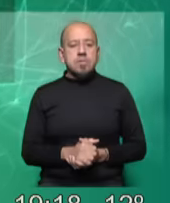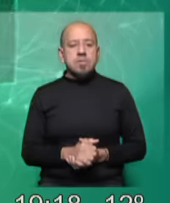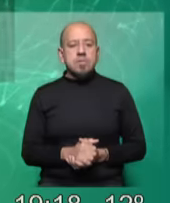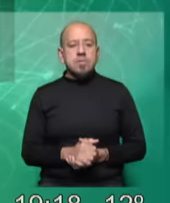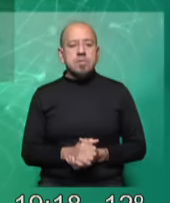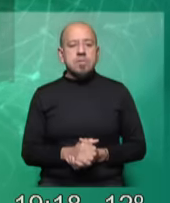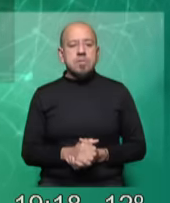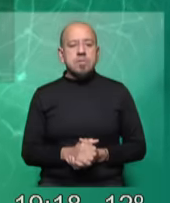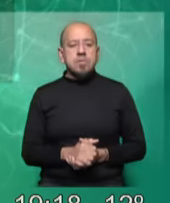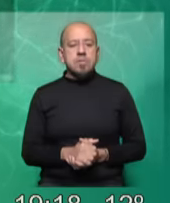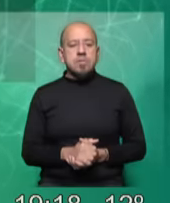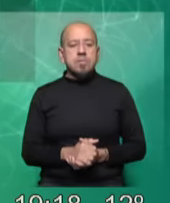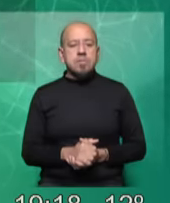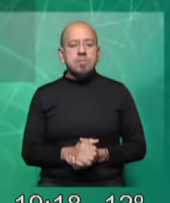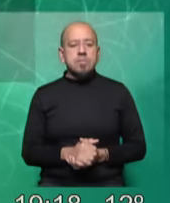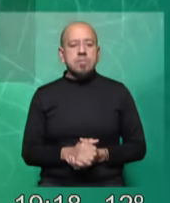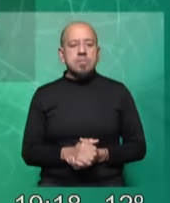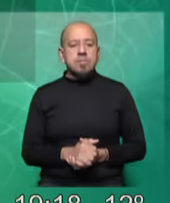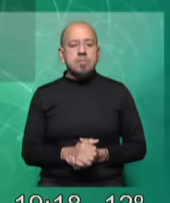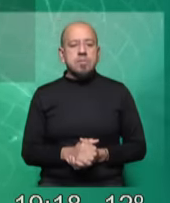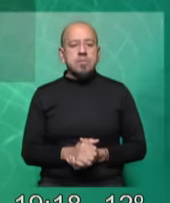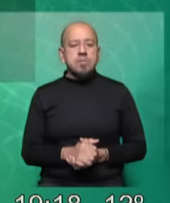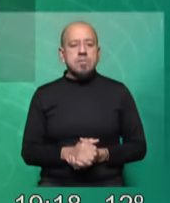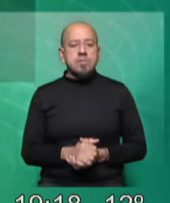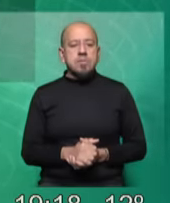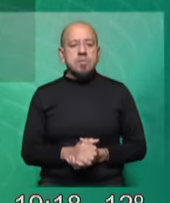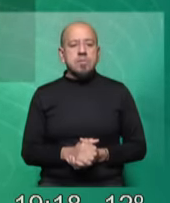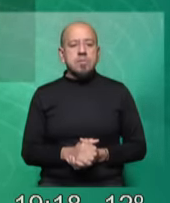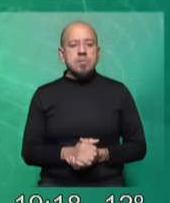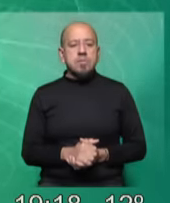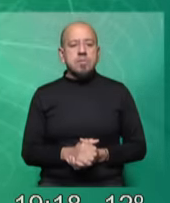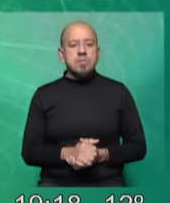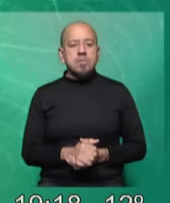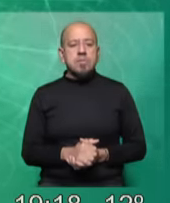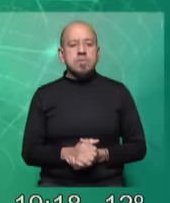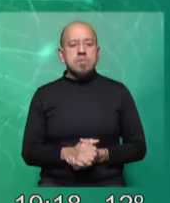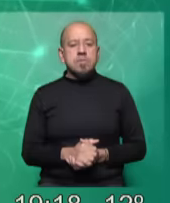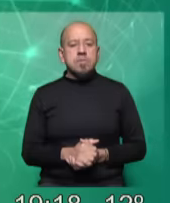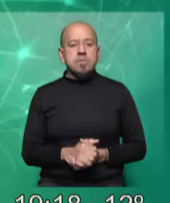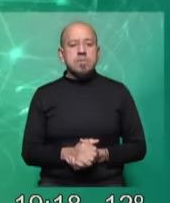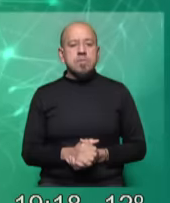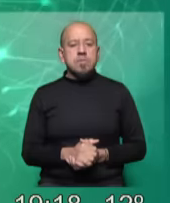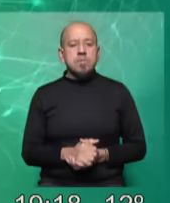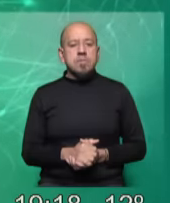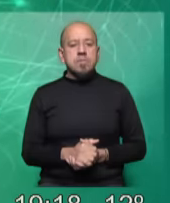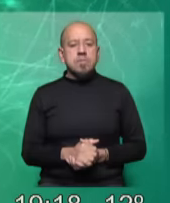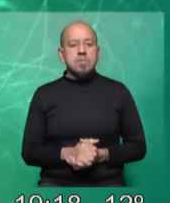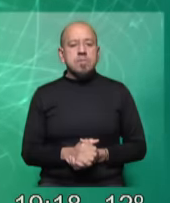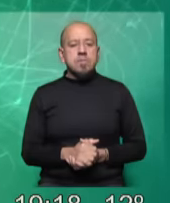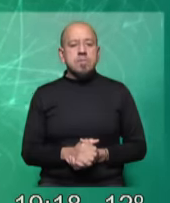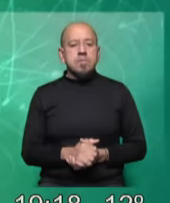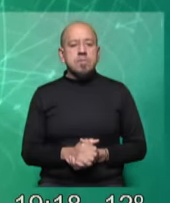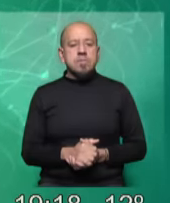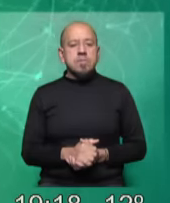pero yo qué sé, en diciembre, enero, pues, se te perdió el celular. Pero ahora vamos sorteando, hay que ir sorteando, ¿viste? Todo paso a